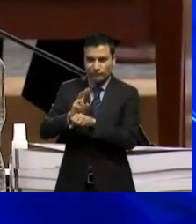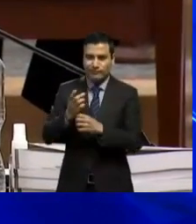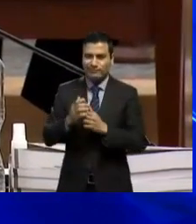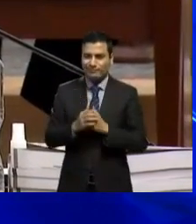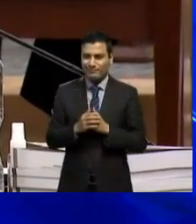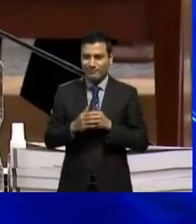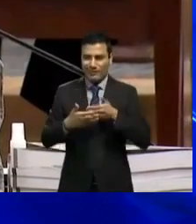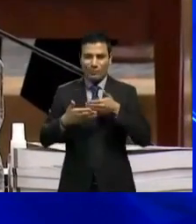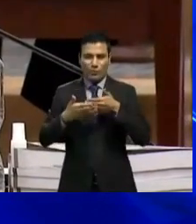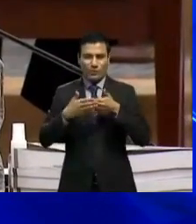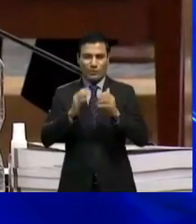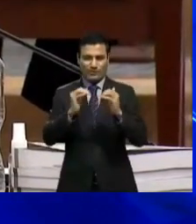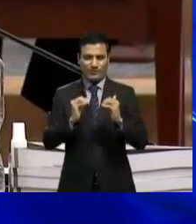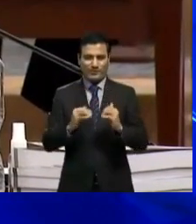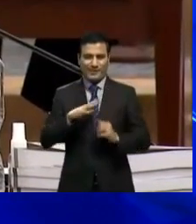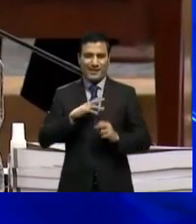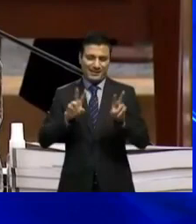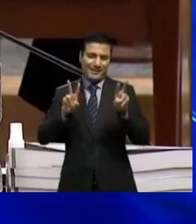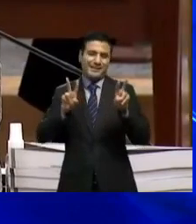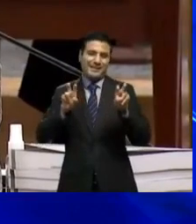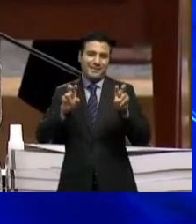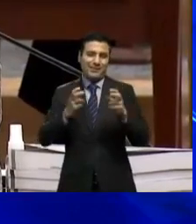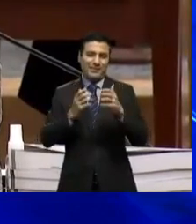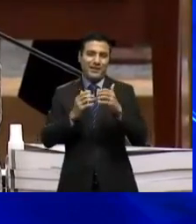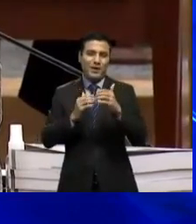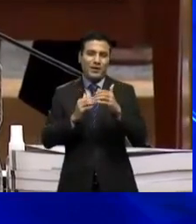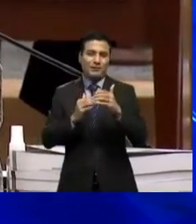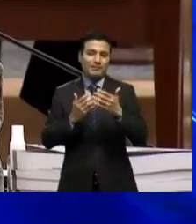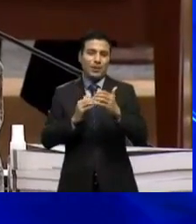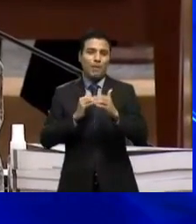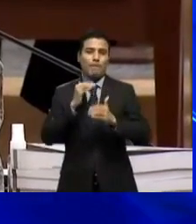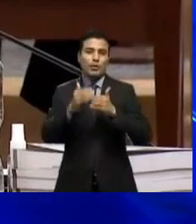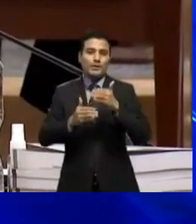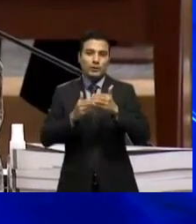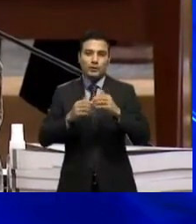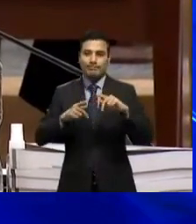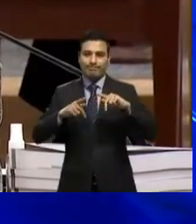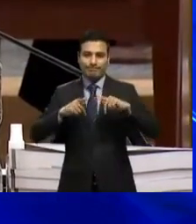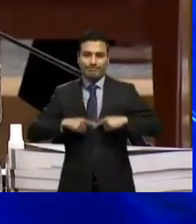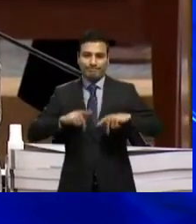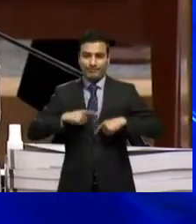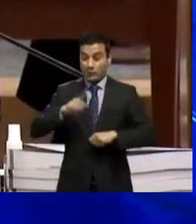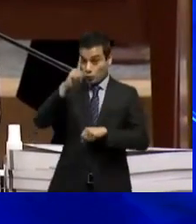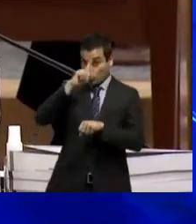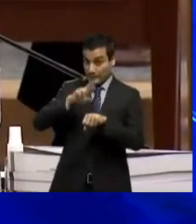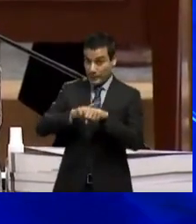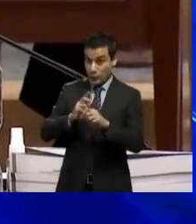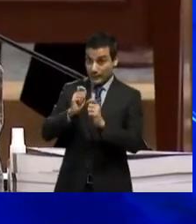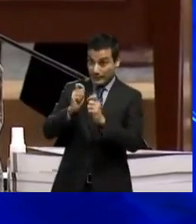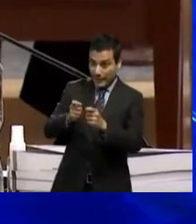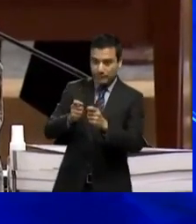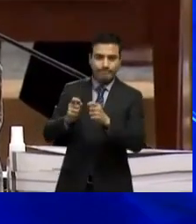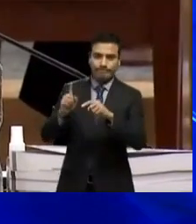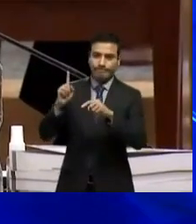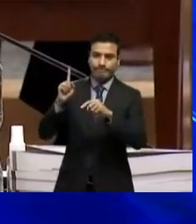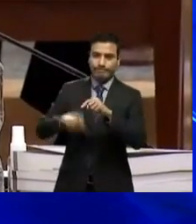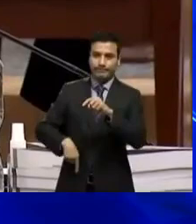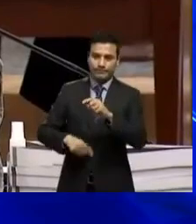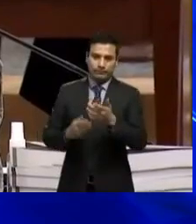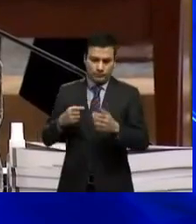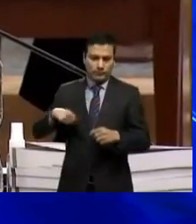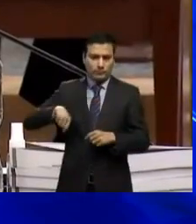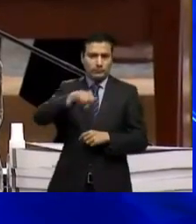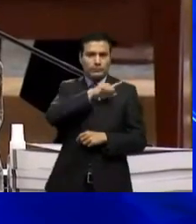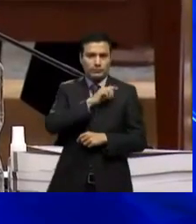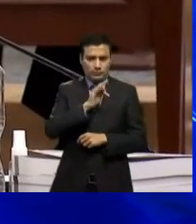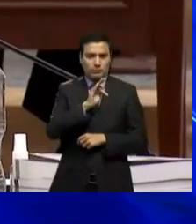permitido avanzar en la democracia. Recordemos, Víctor, que venimos de una situación hace más de 3 décadas en donde un solo partido político ganaba